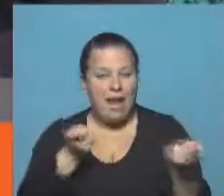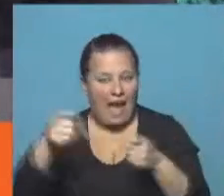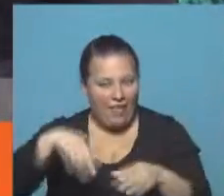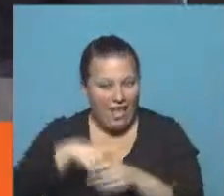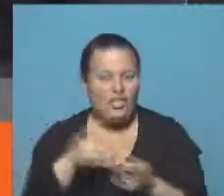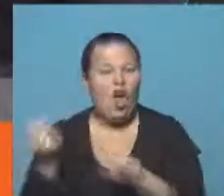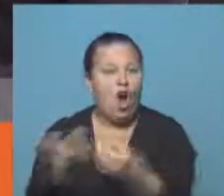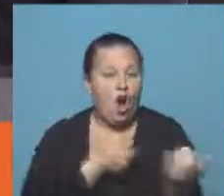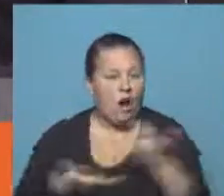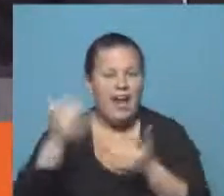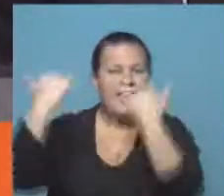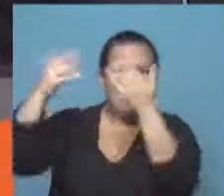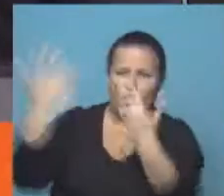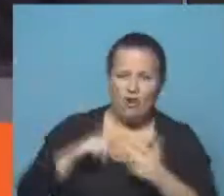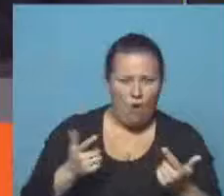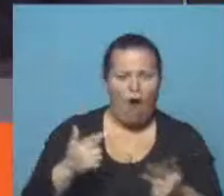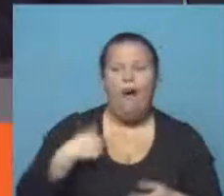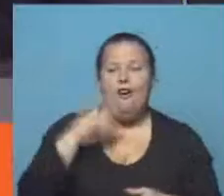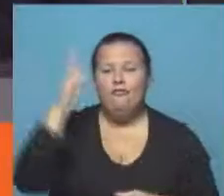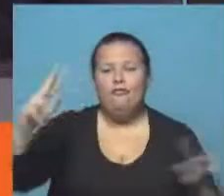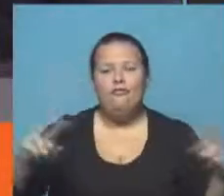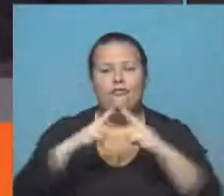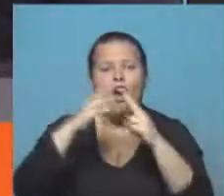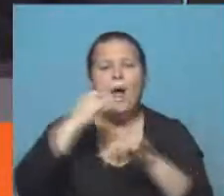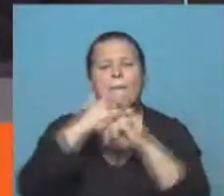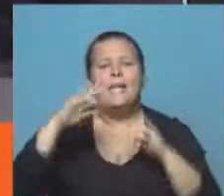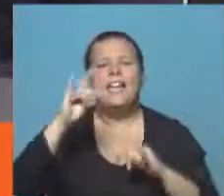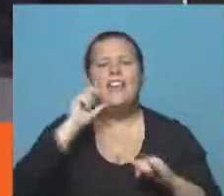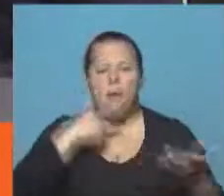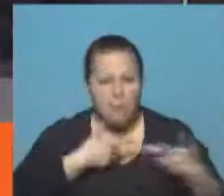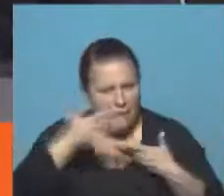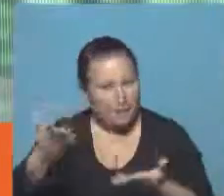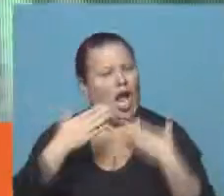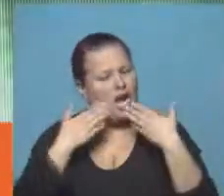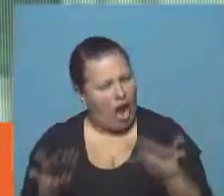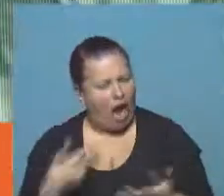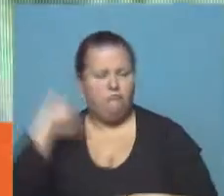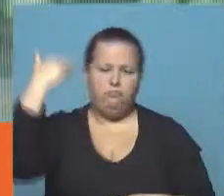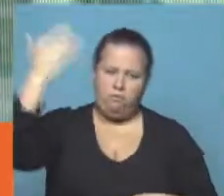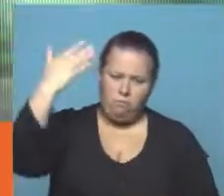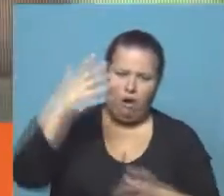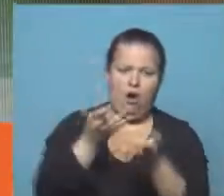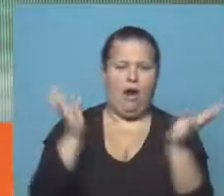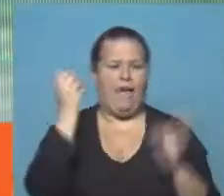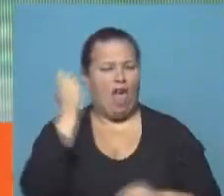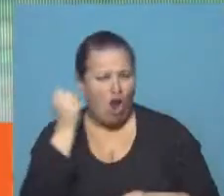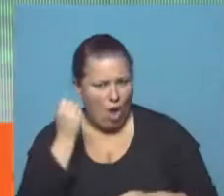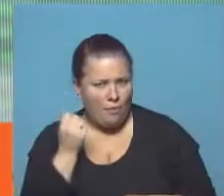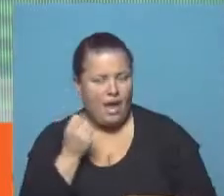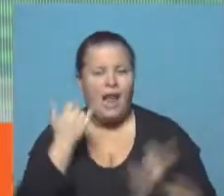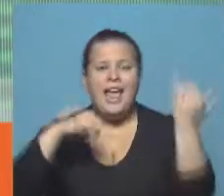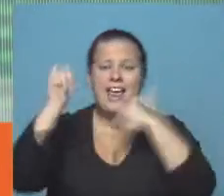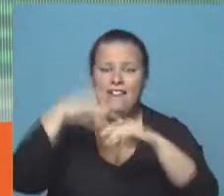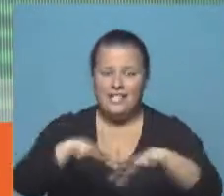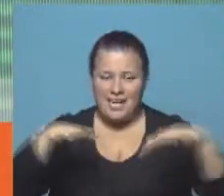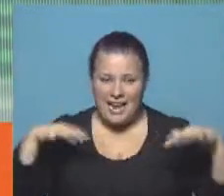consumo que traccione, las inversiones no llegan. Yo estuve en el foro este que se llamó Mini Davos, me invitaron, agradecí, Sí, exponer en un panel de macroeconomía, los inversores que